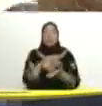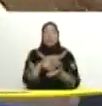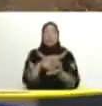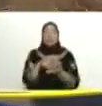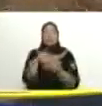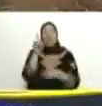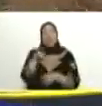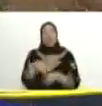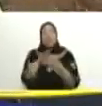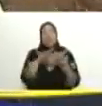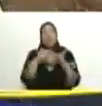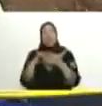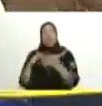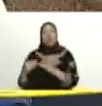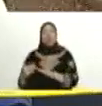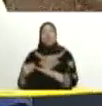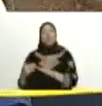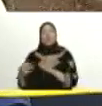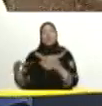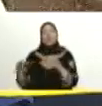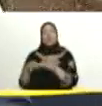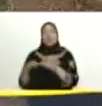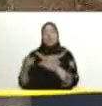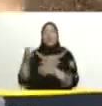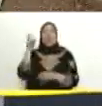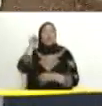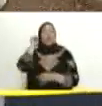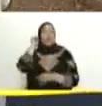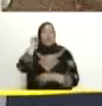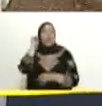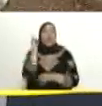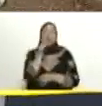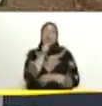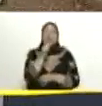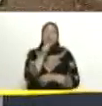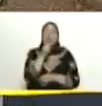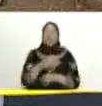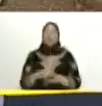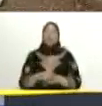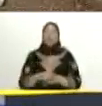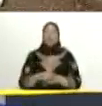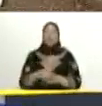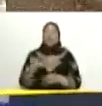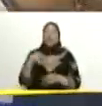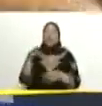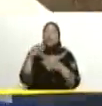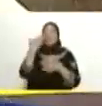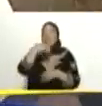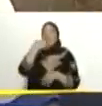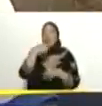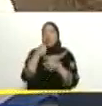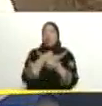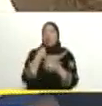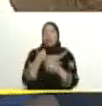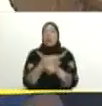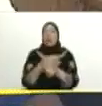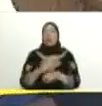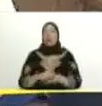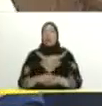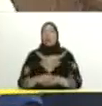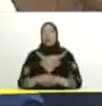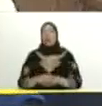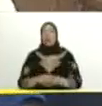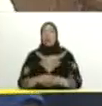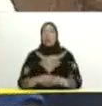hecho, la compañera Yuli Salas, que usted nombró, ella es jefe de esta manzana. Esta es una manzana, esta que tenemos